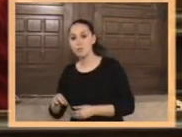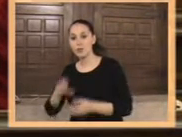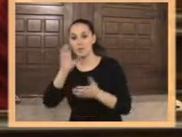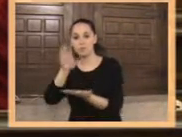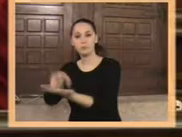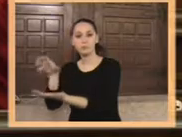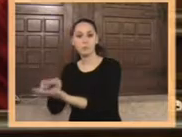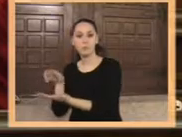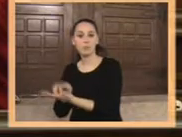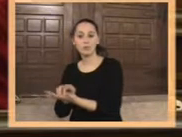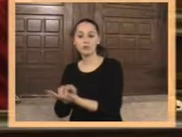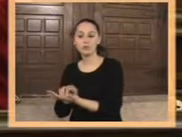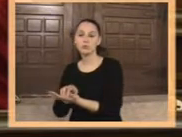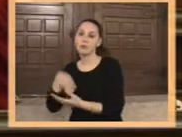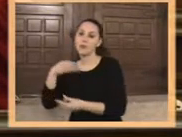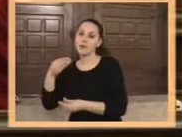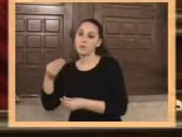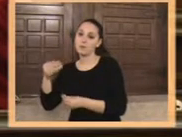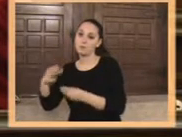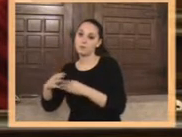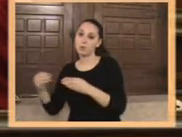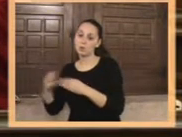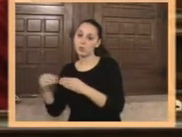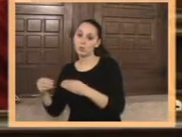de hacer esta clasificación es que la ordenanza